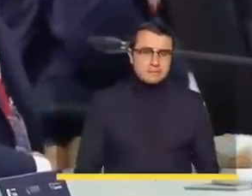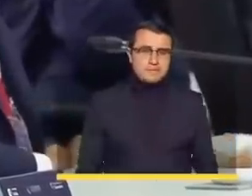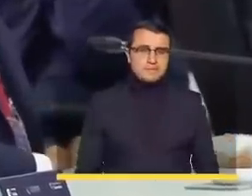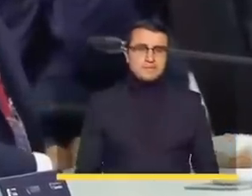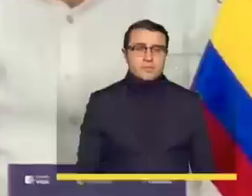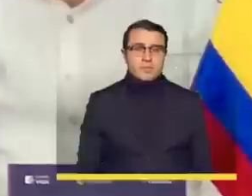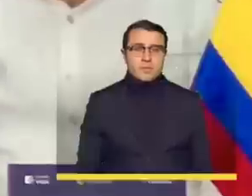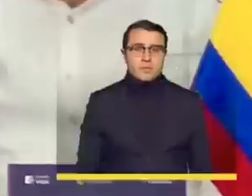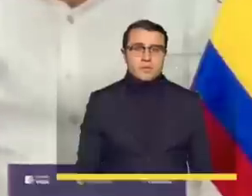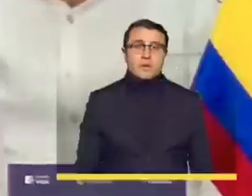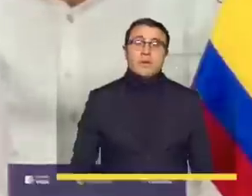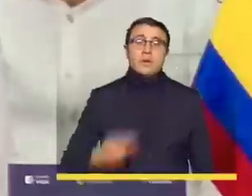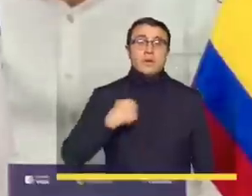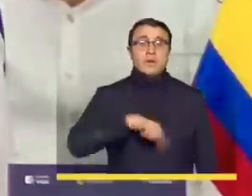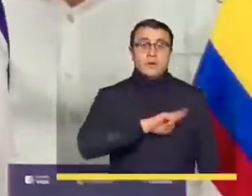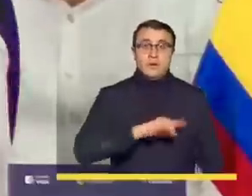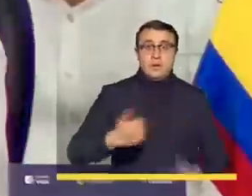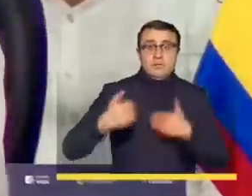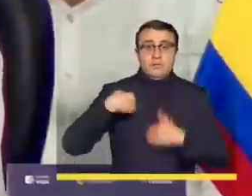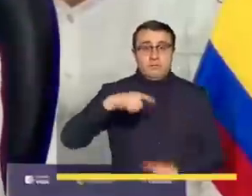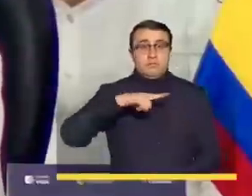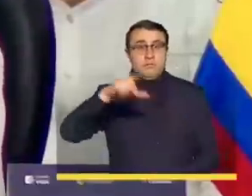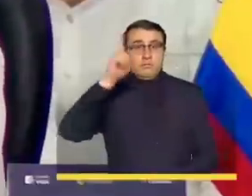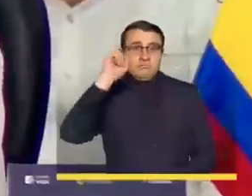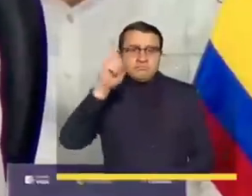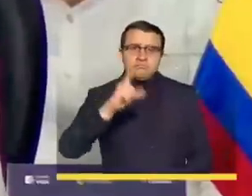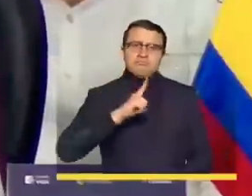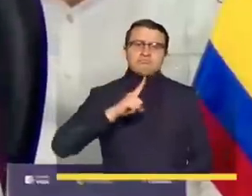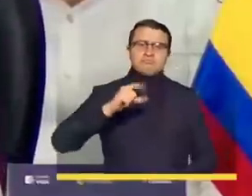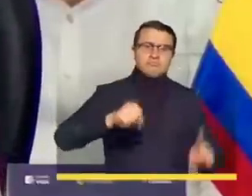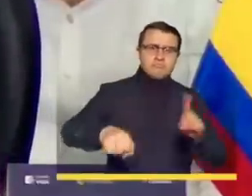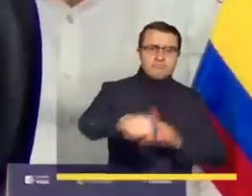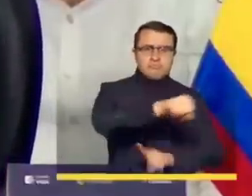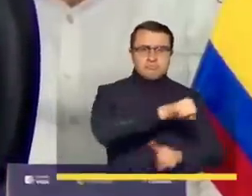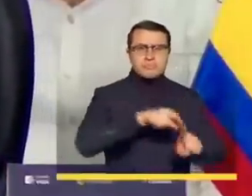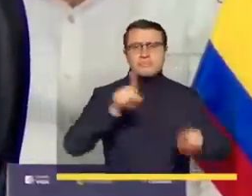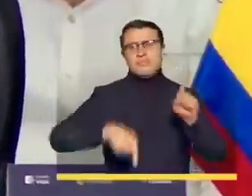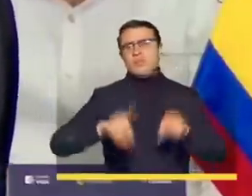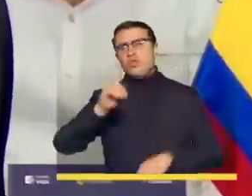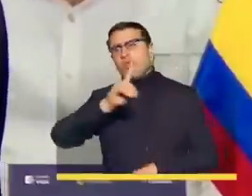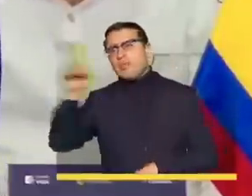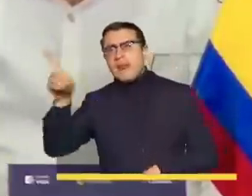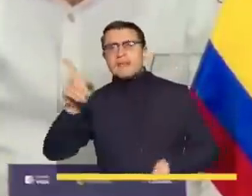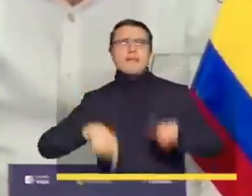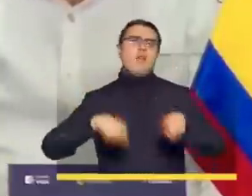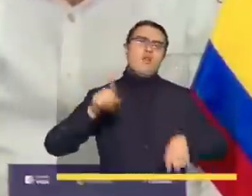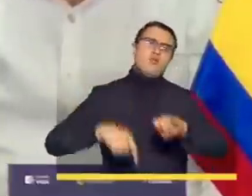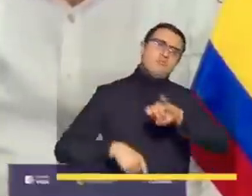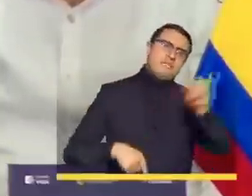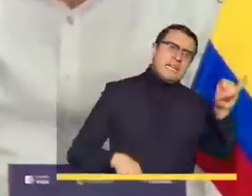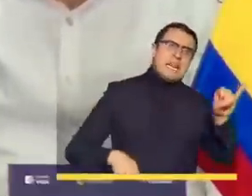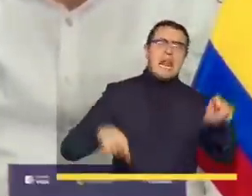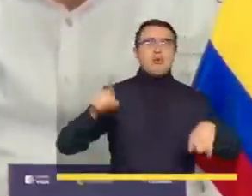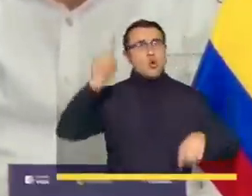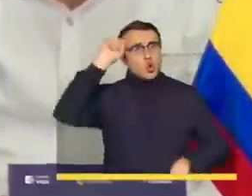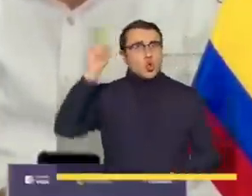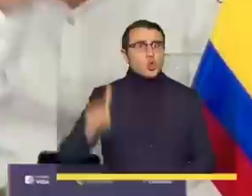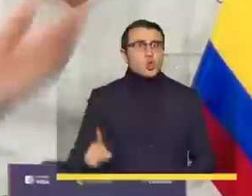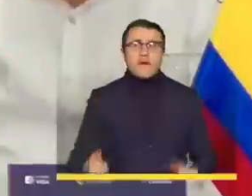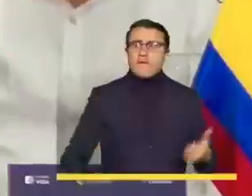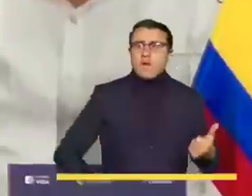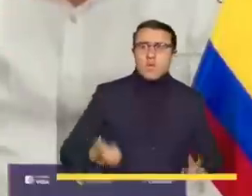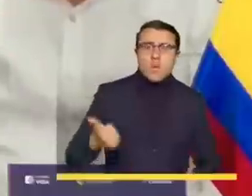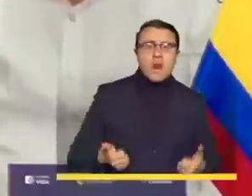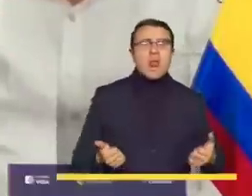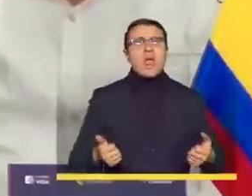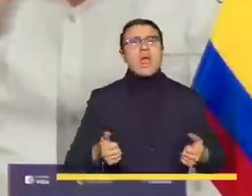Y nosotros somos dirigentes políticos y sociales. Unos de derechas, otros de izquierdas, otros no saben qué son. Otros